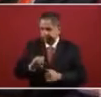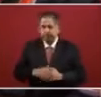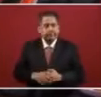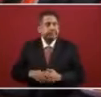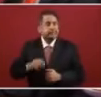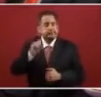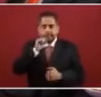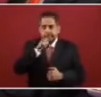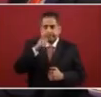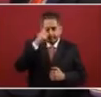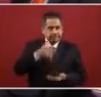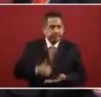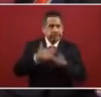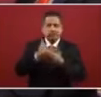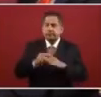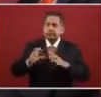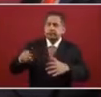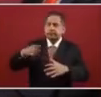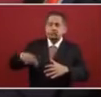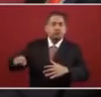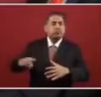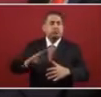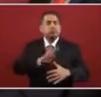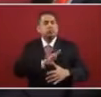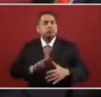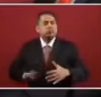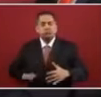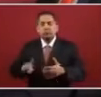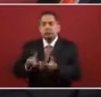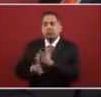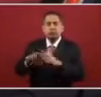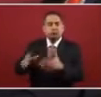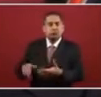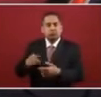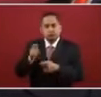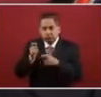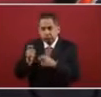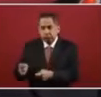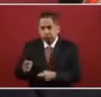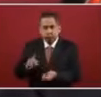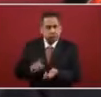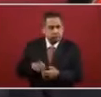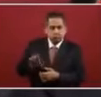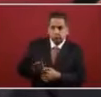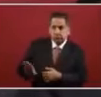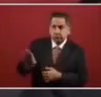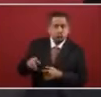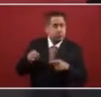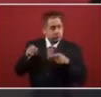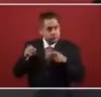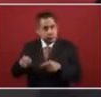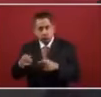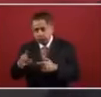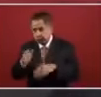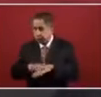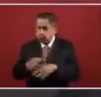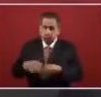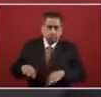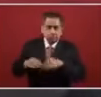ayudar a municipios marginados en obras que son